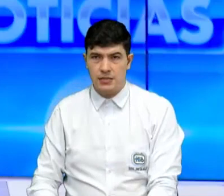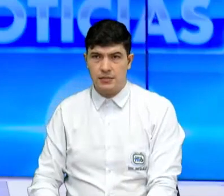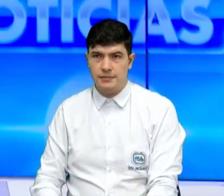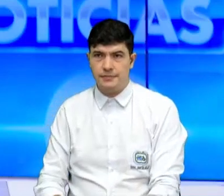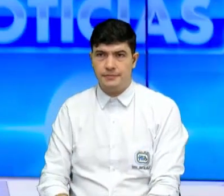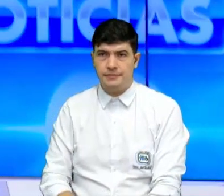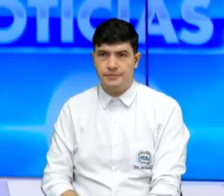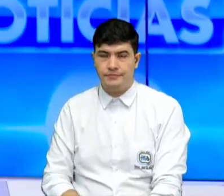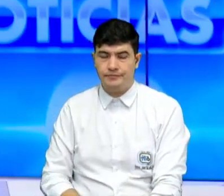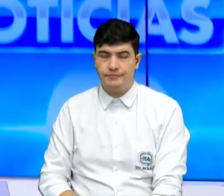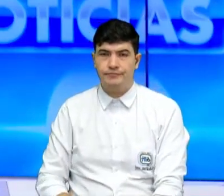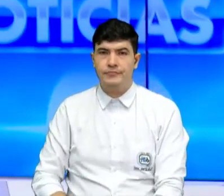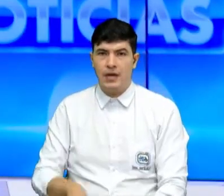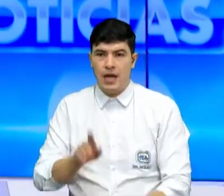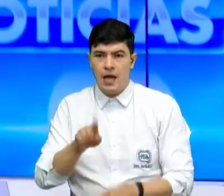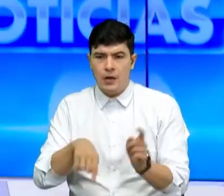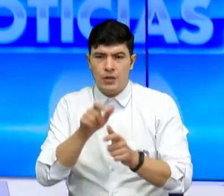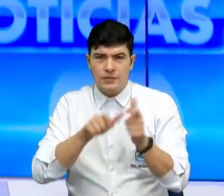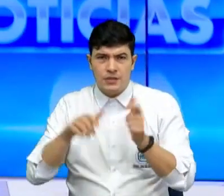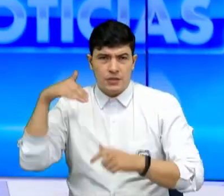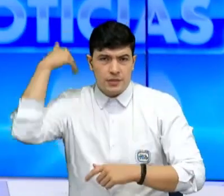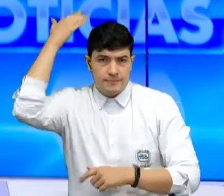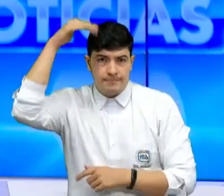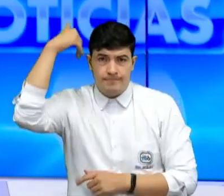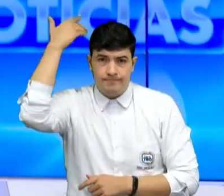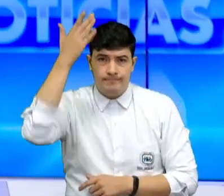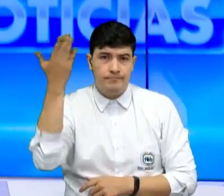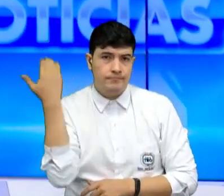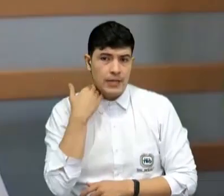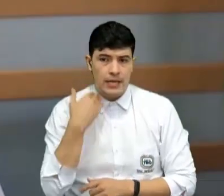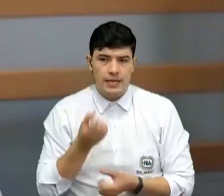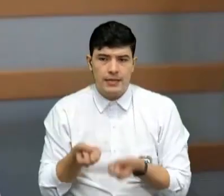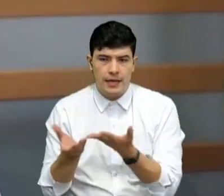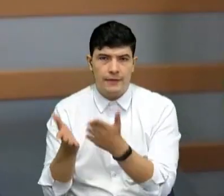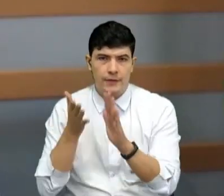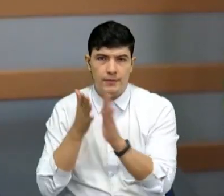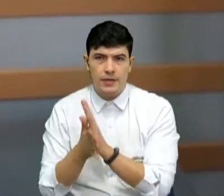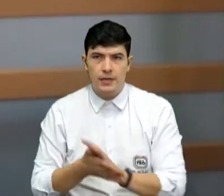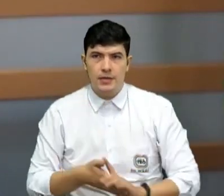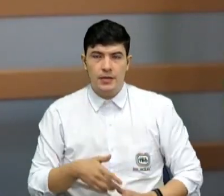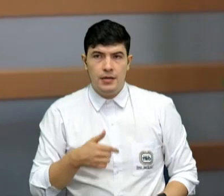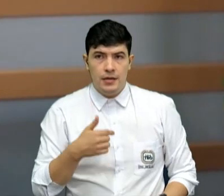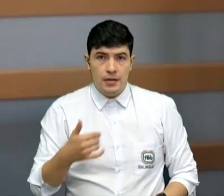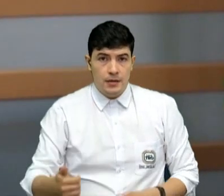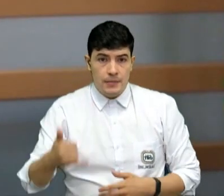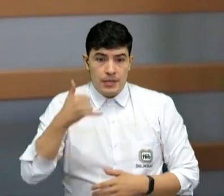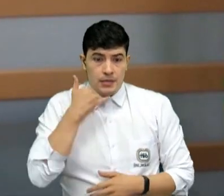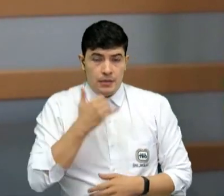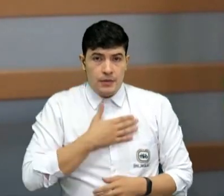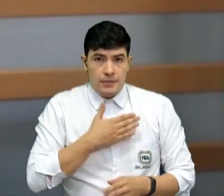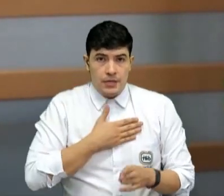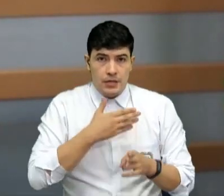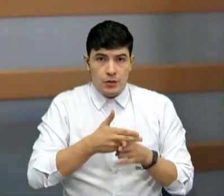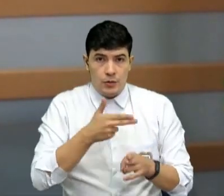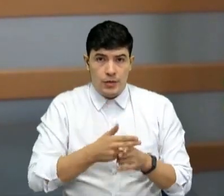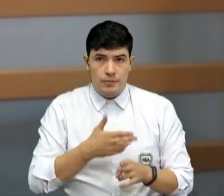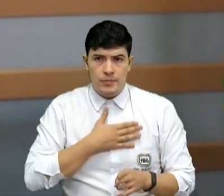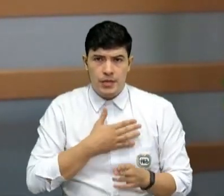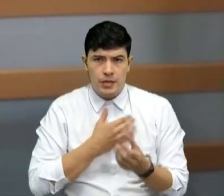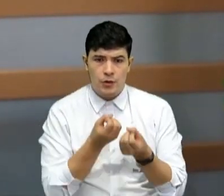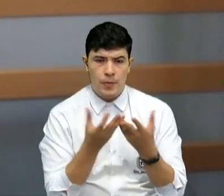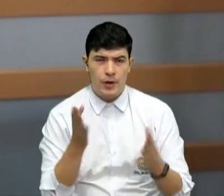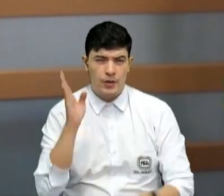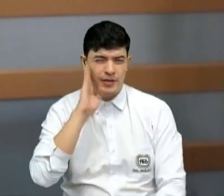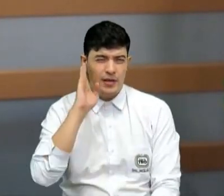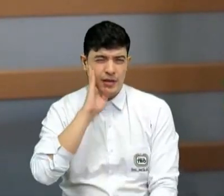que terminan suministrando información de mucho cuidado. Me llaman por el nombre, tienen mi número